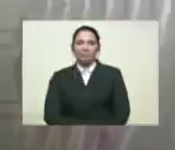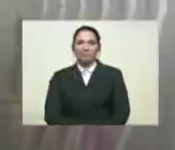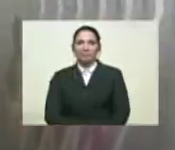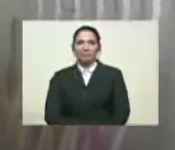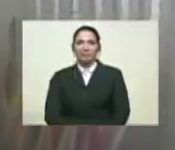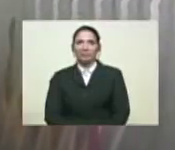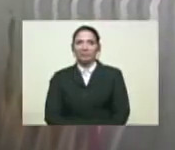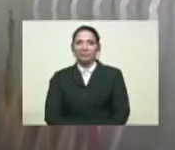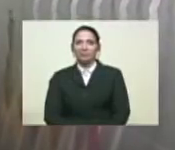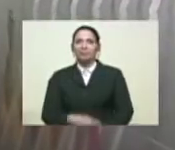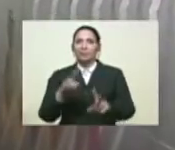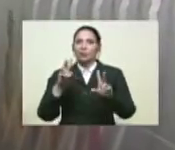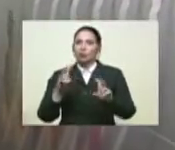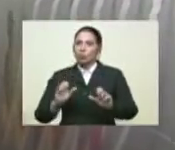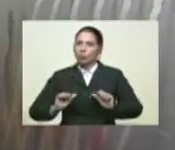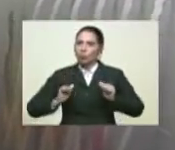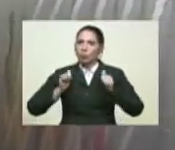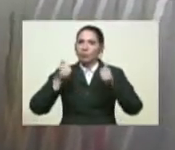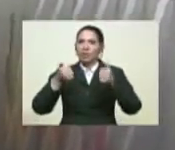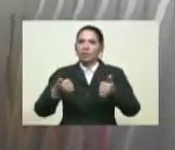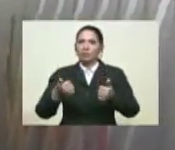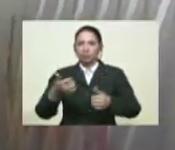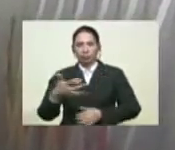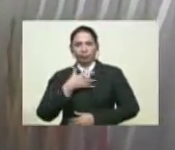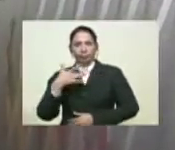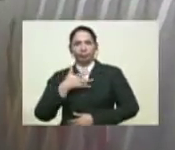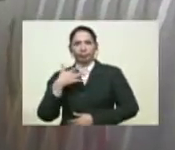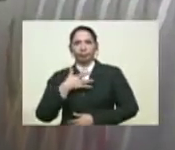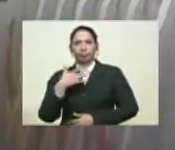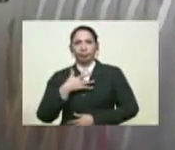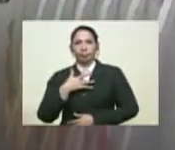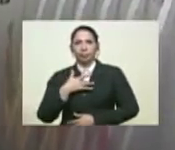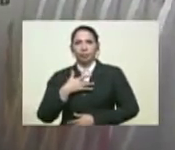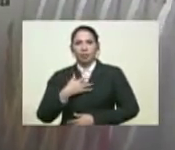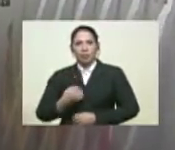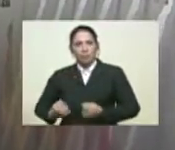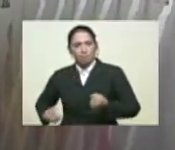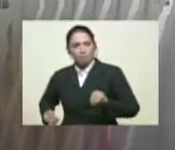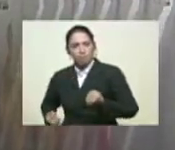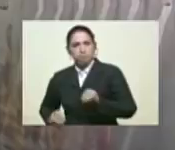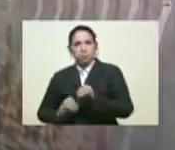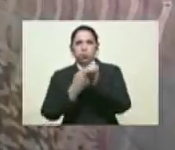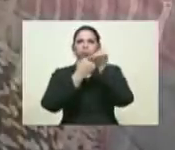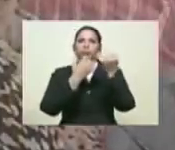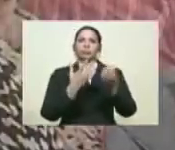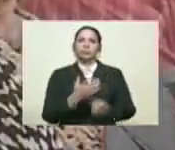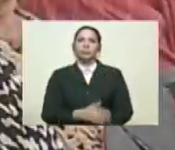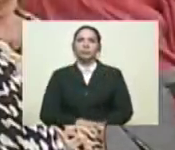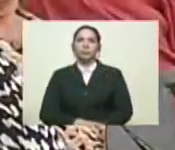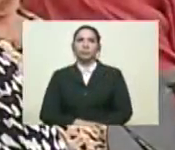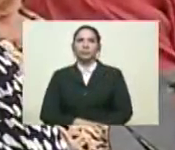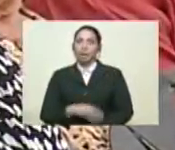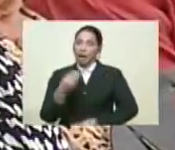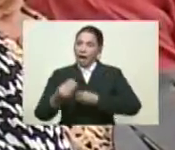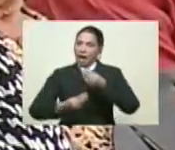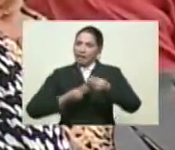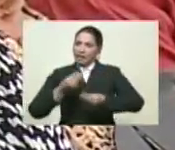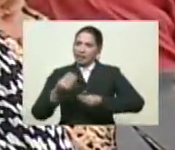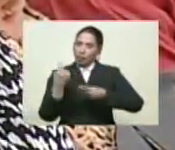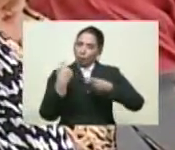en el nuevo comienzo que siento y que estoy impulsando, compañero, hacer las cosas mejor,